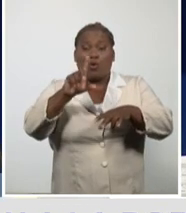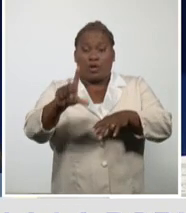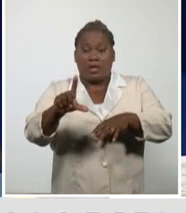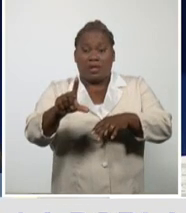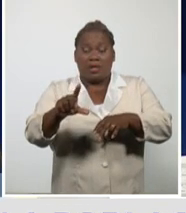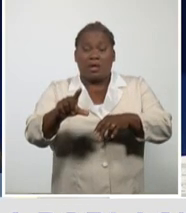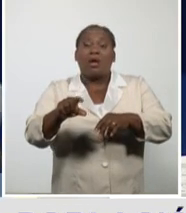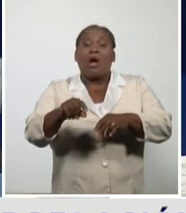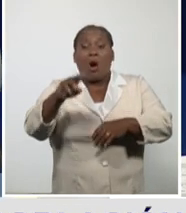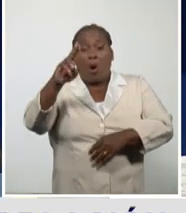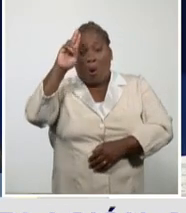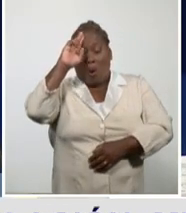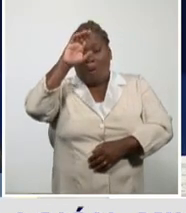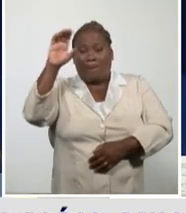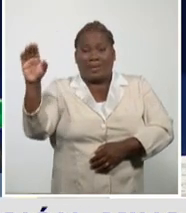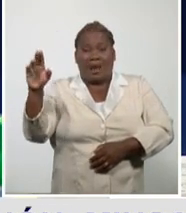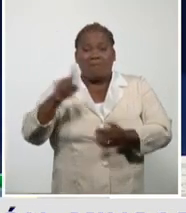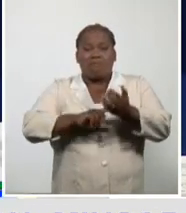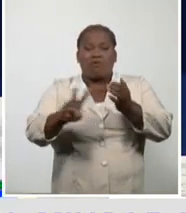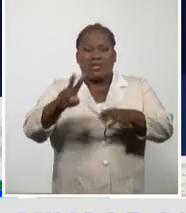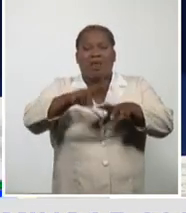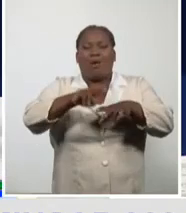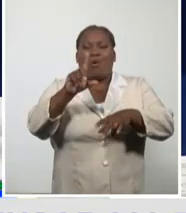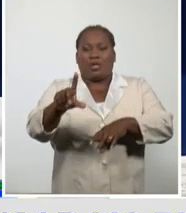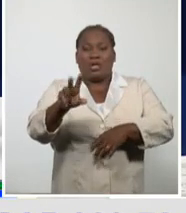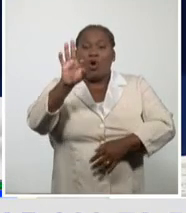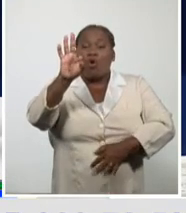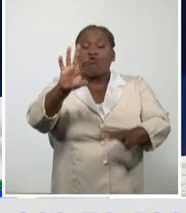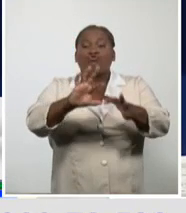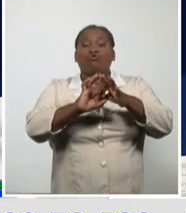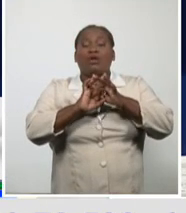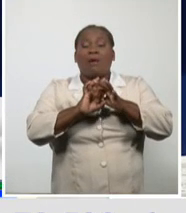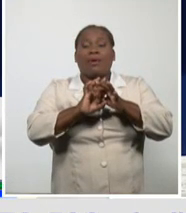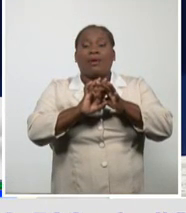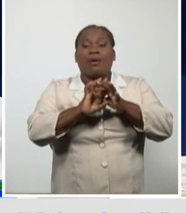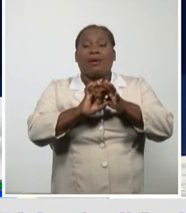Fermín Valdés Domínguez. De los 8 graves, 4